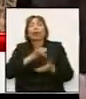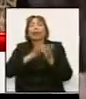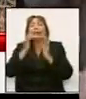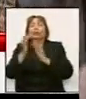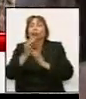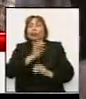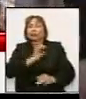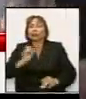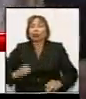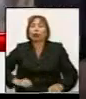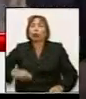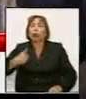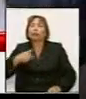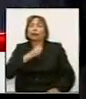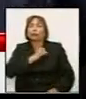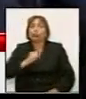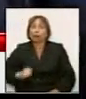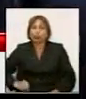nuestro Señor,